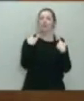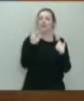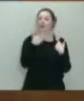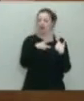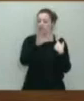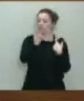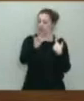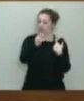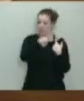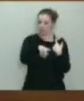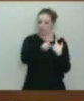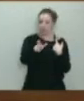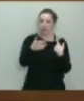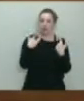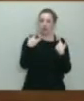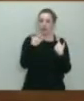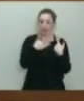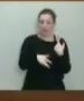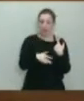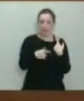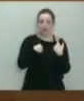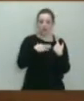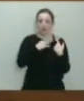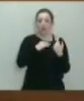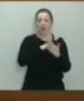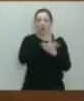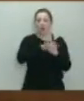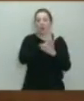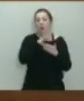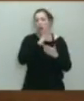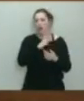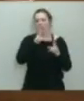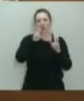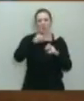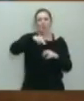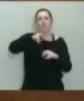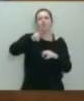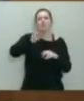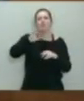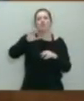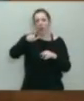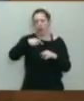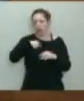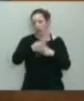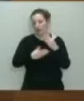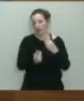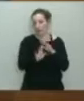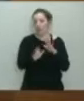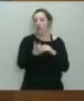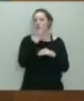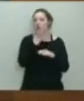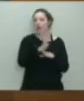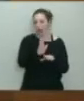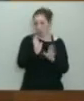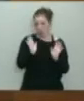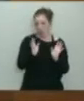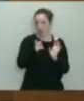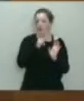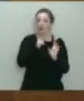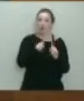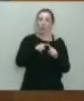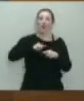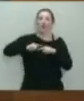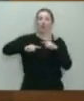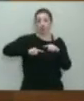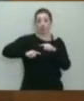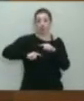quien corresponda. Bueno, podría ponerme a hablar ahora del Musel aquí, no lo voy a hacer, pero eso es un ejemplo de cómo decisiones políticas